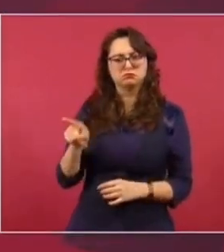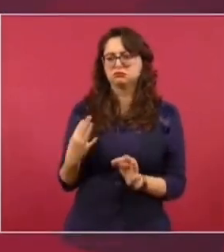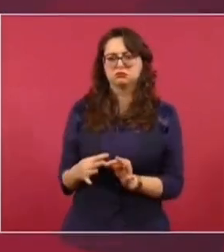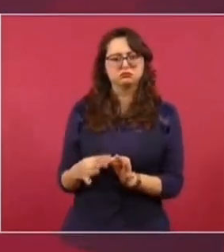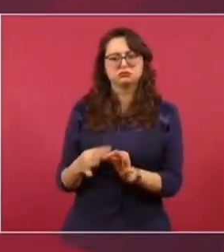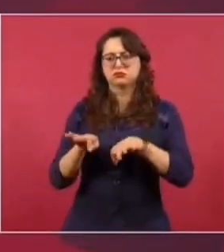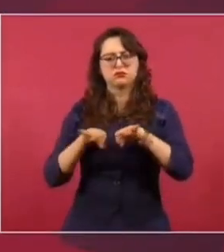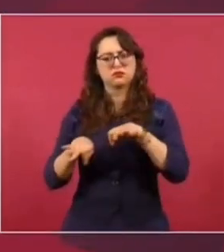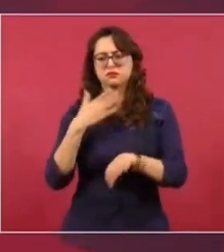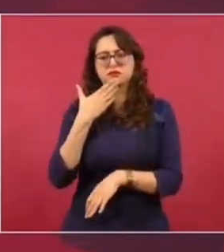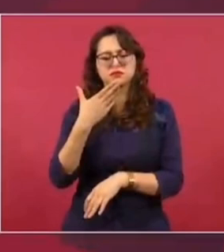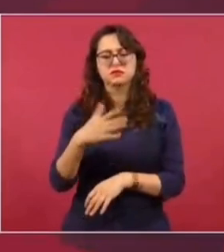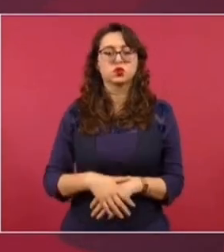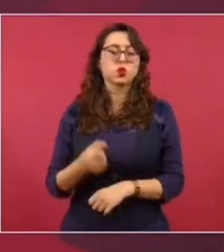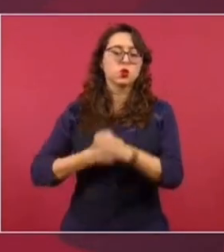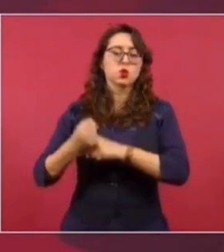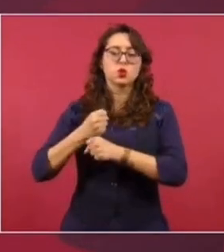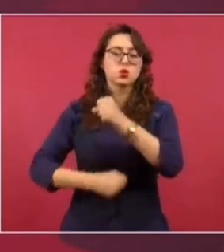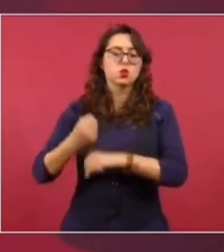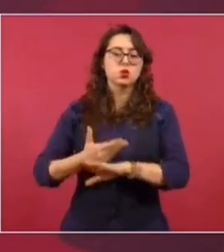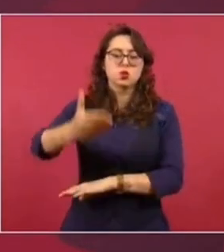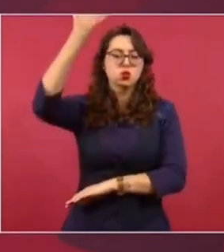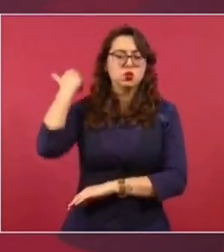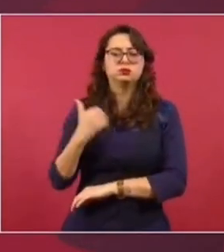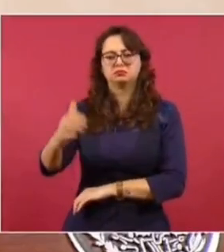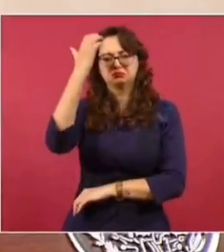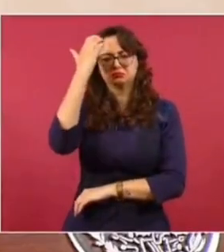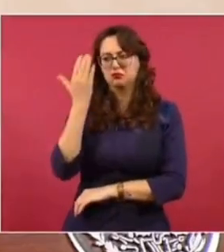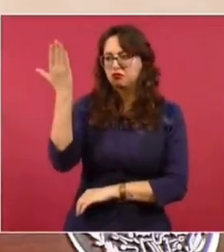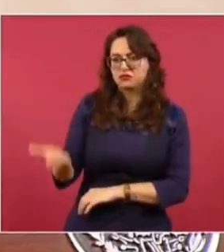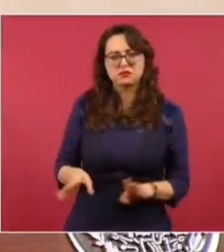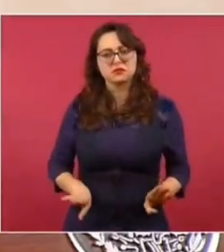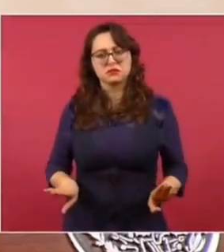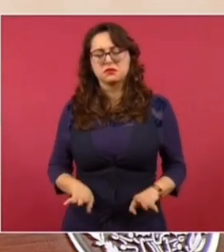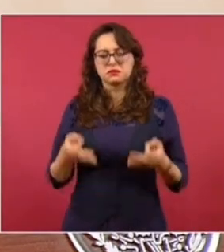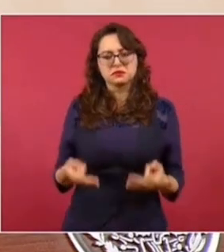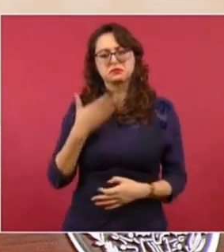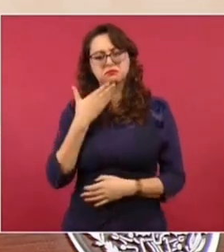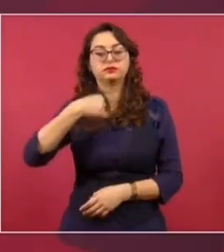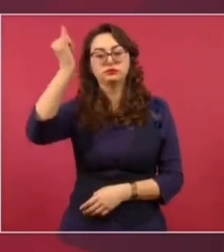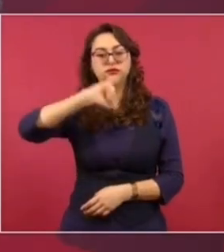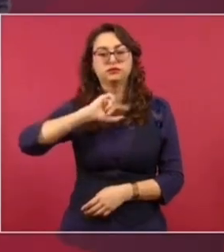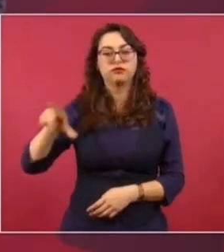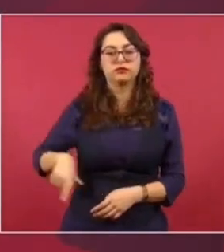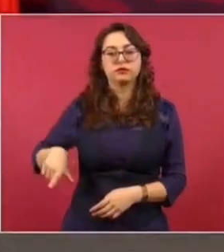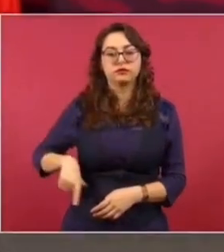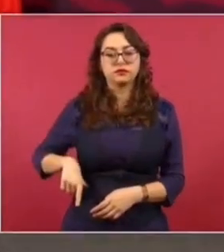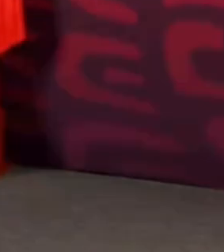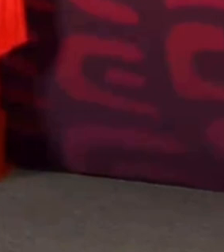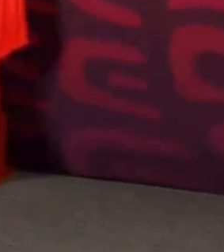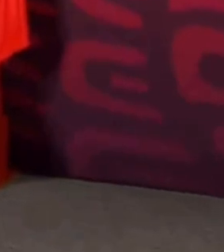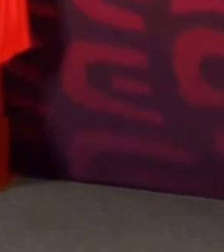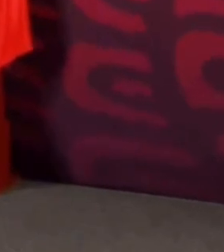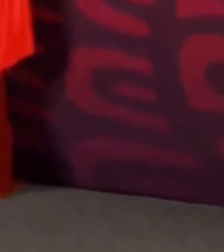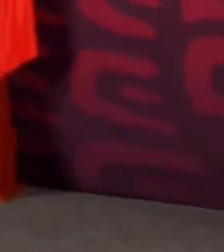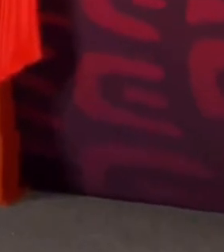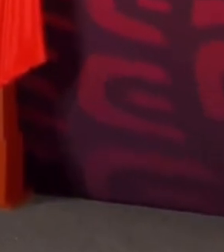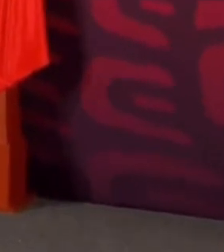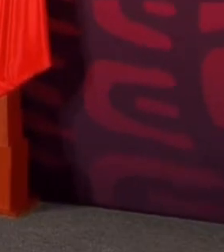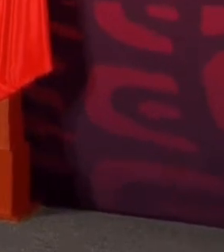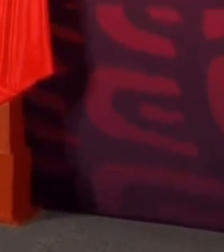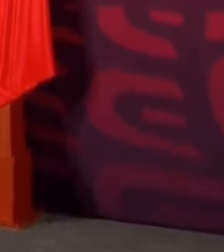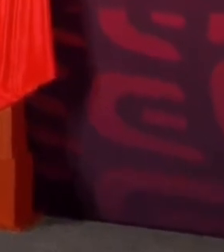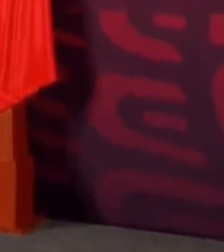un buen desempeño, lo conozco desde hace muchos años, ha trabajado conmigo. Cuando fui jefe de gobierno y se dio un cambio en la Secretaría de Seguridad